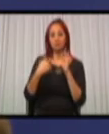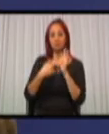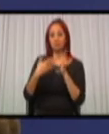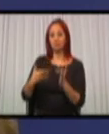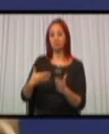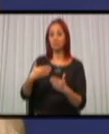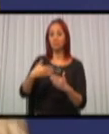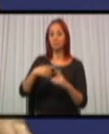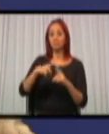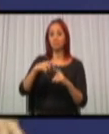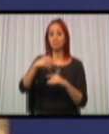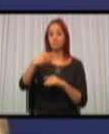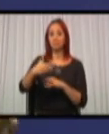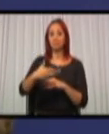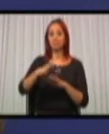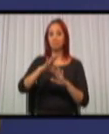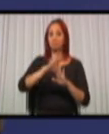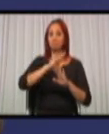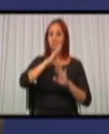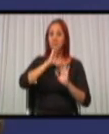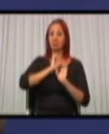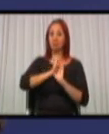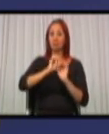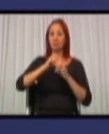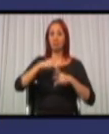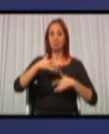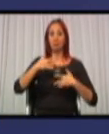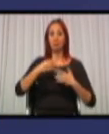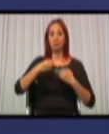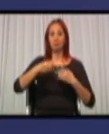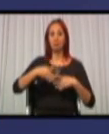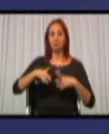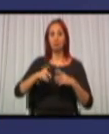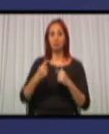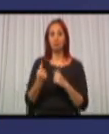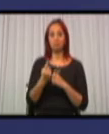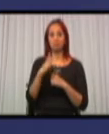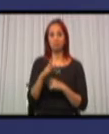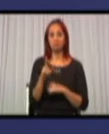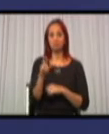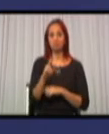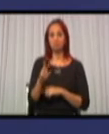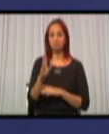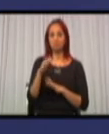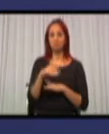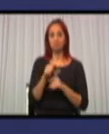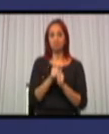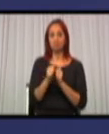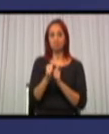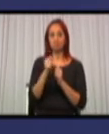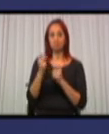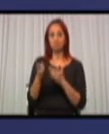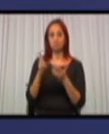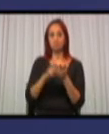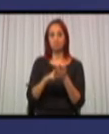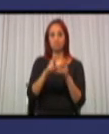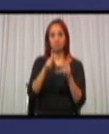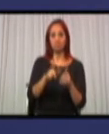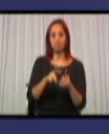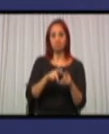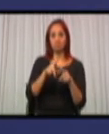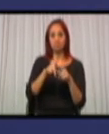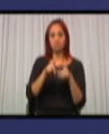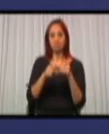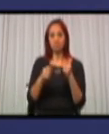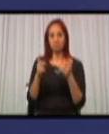pero después se devuelven en los labreles y empiezan a nombrar solo sus amigos. No hay concursos para nombrar gente. Tienen que hacerse